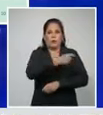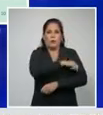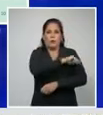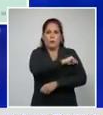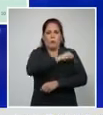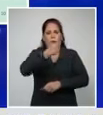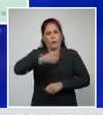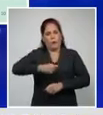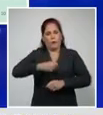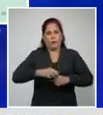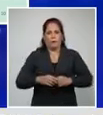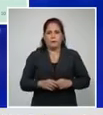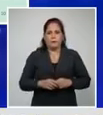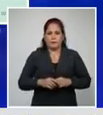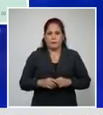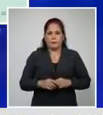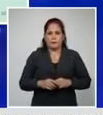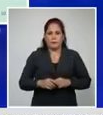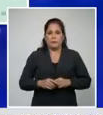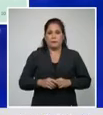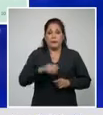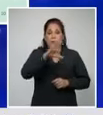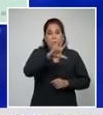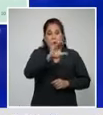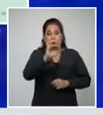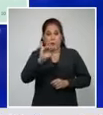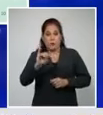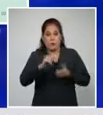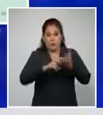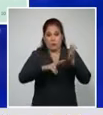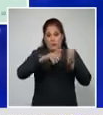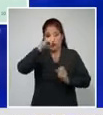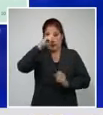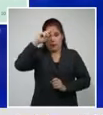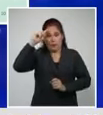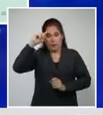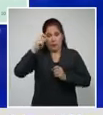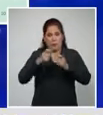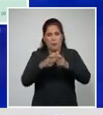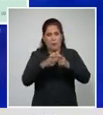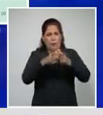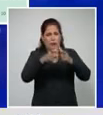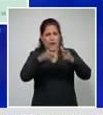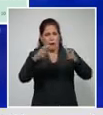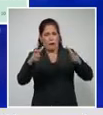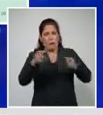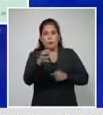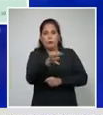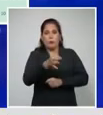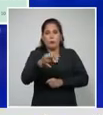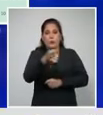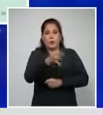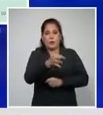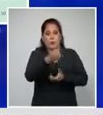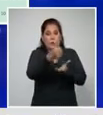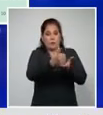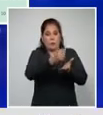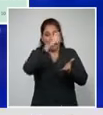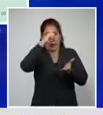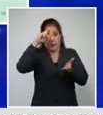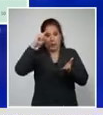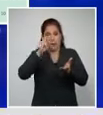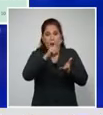la población. Estos 56 casos, el mayor número en el municipio Santi Espíritus,